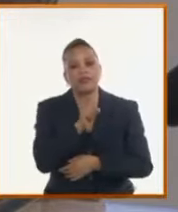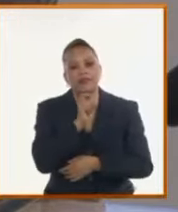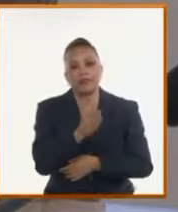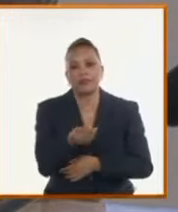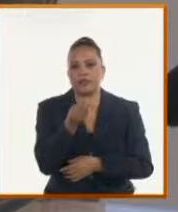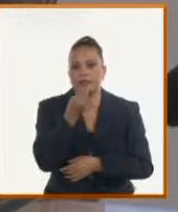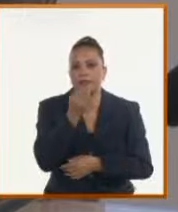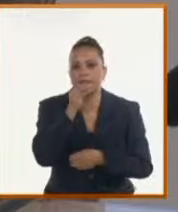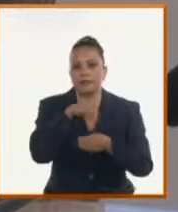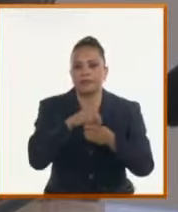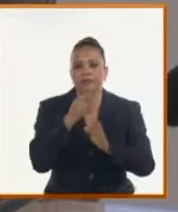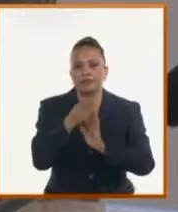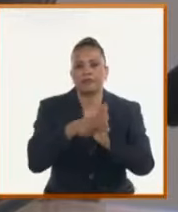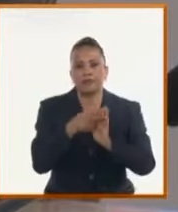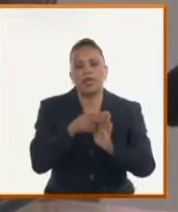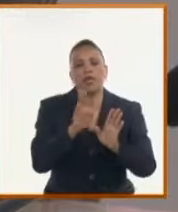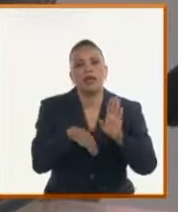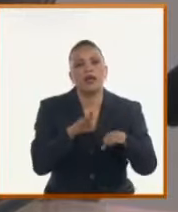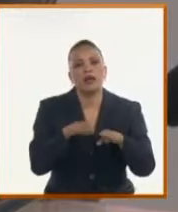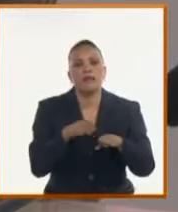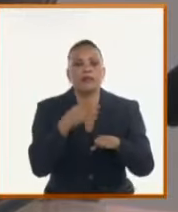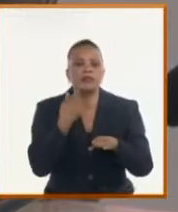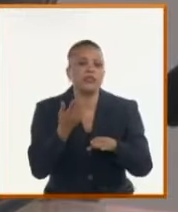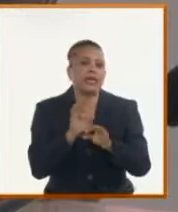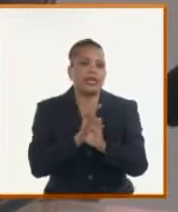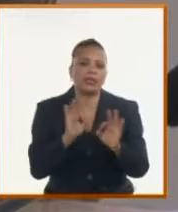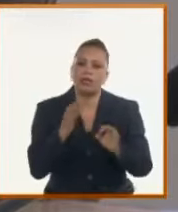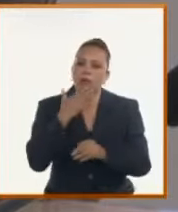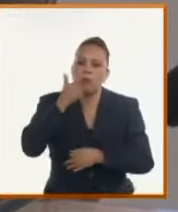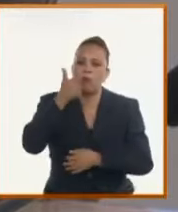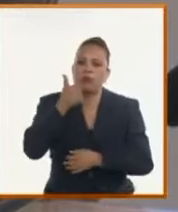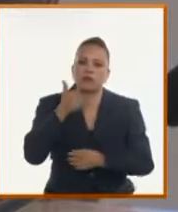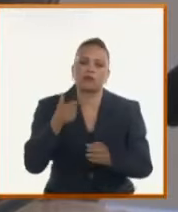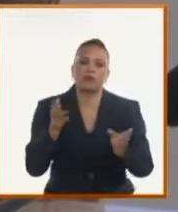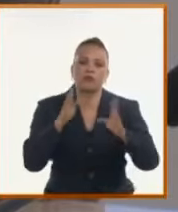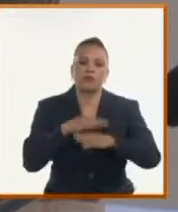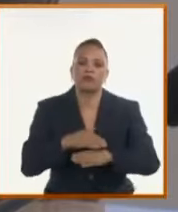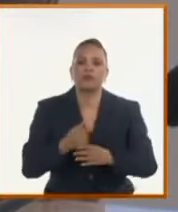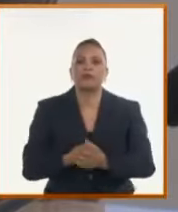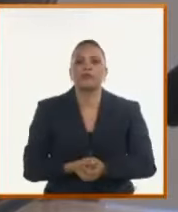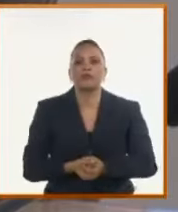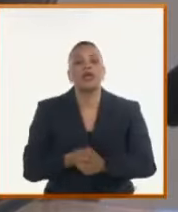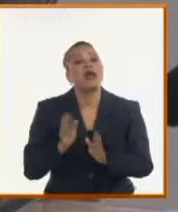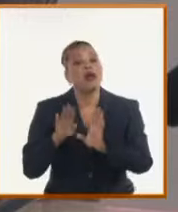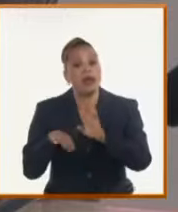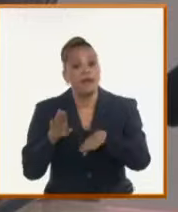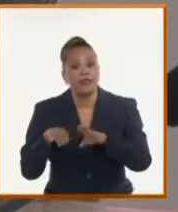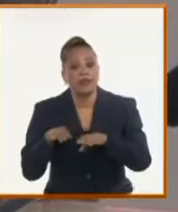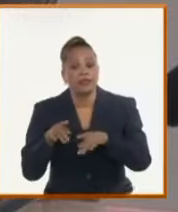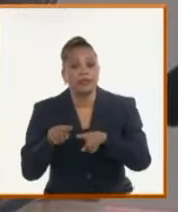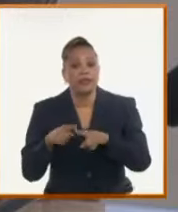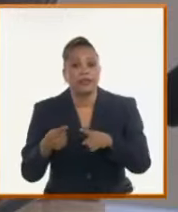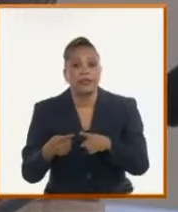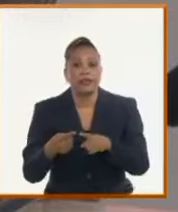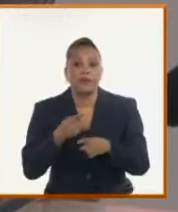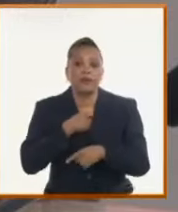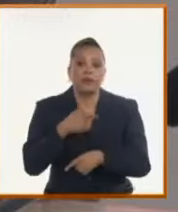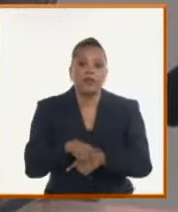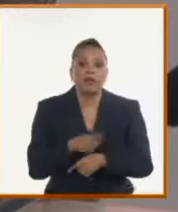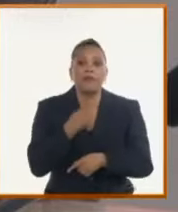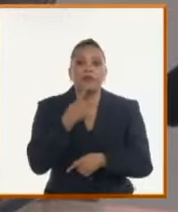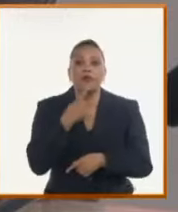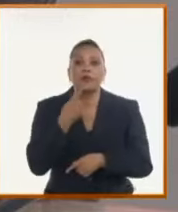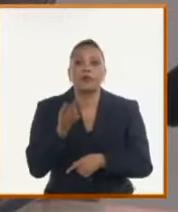alimentación y hay veces que no viene con la calidad requera y hay veces que Eh hay hay